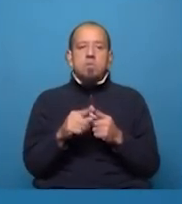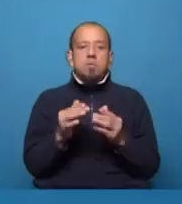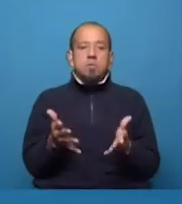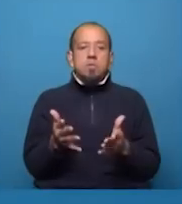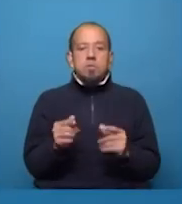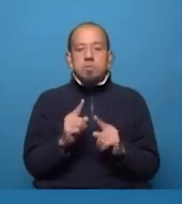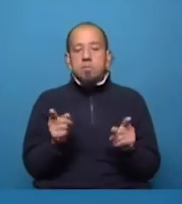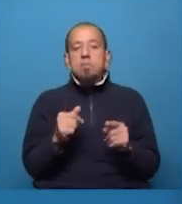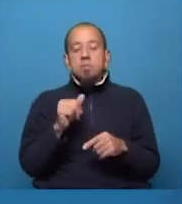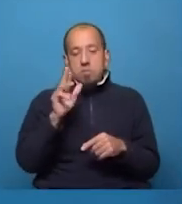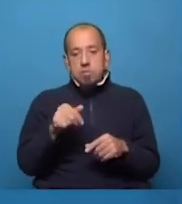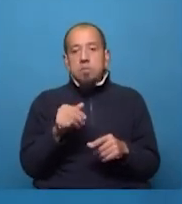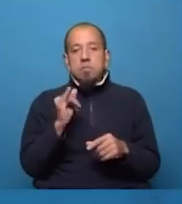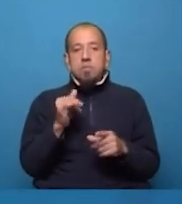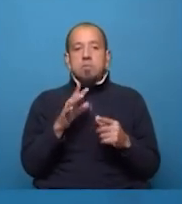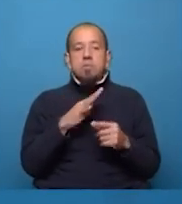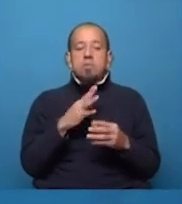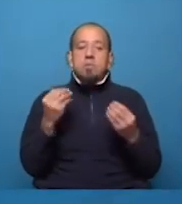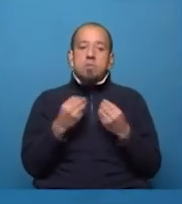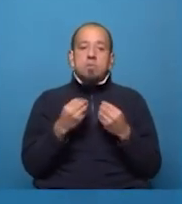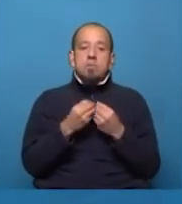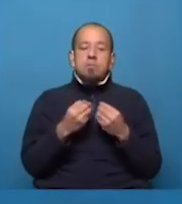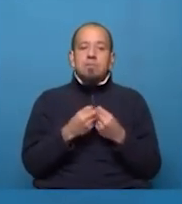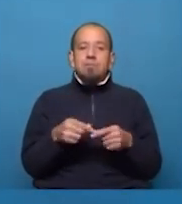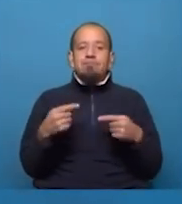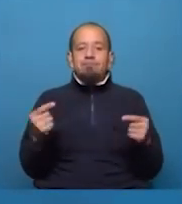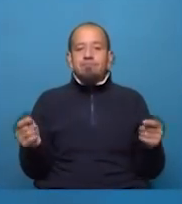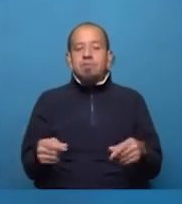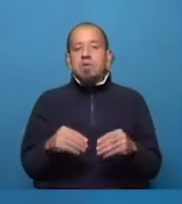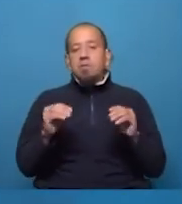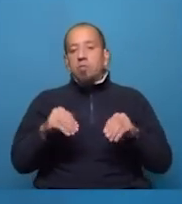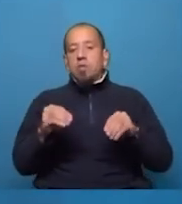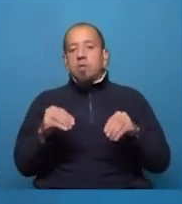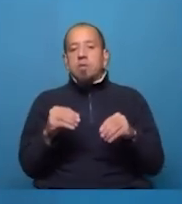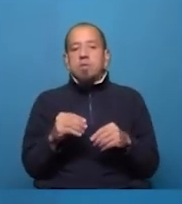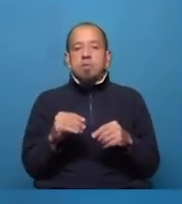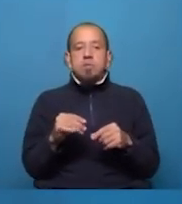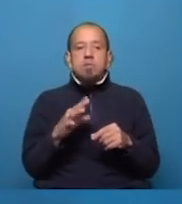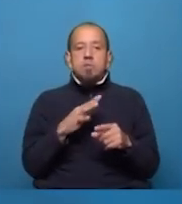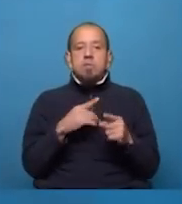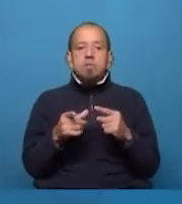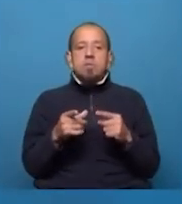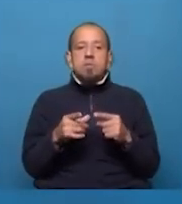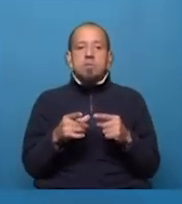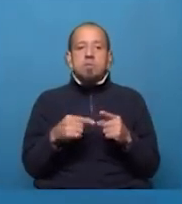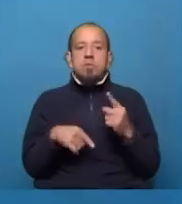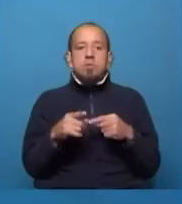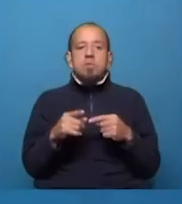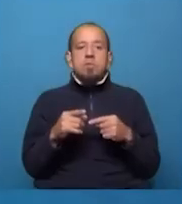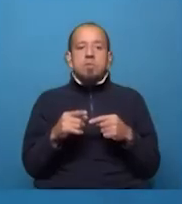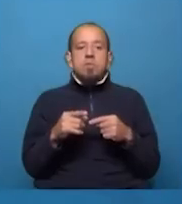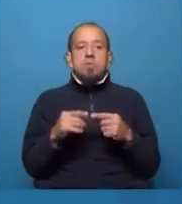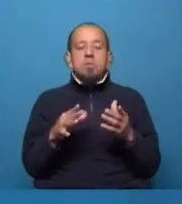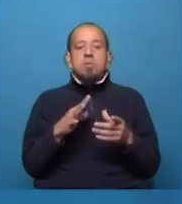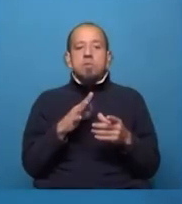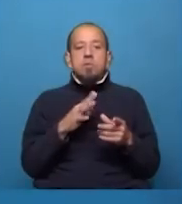no Buscar no no tenía razón teníamos muchísimas debilidades y de hecho habíamos una plaza donde se venía lavando ya desde hace